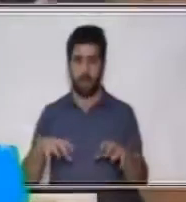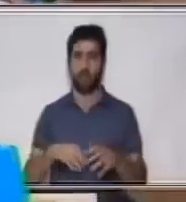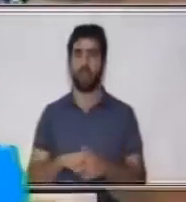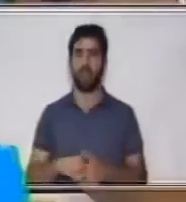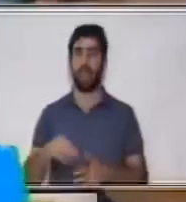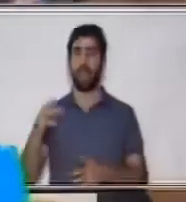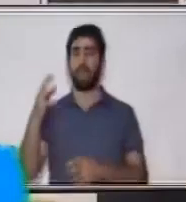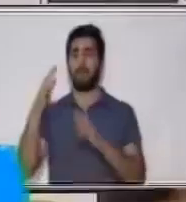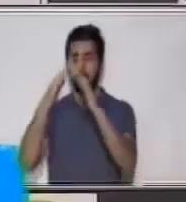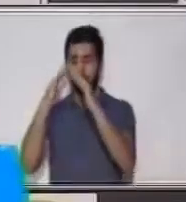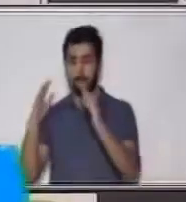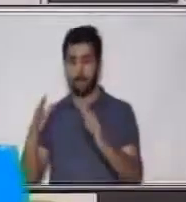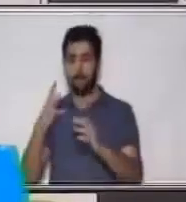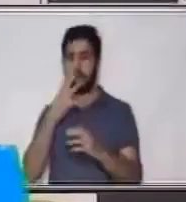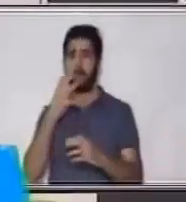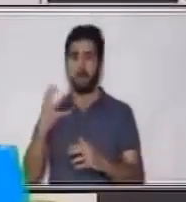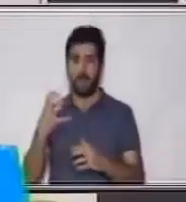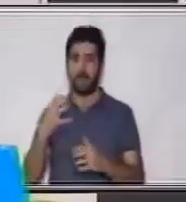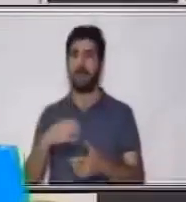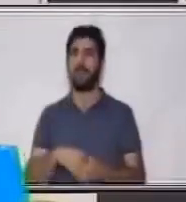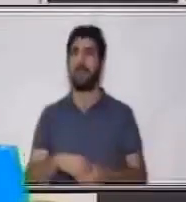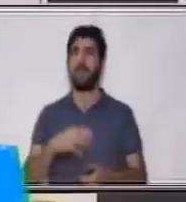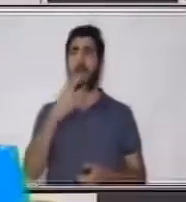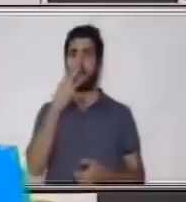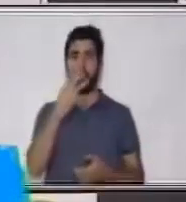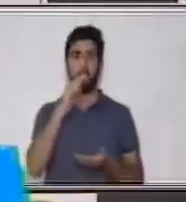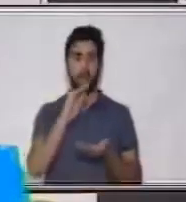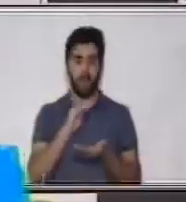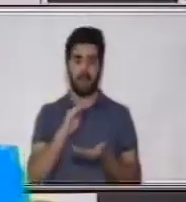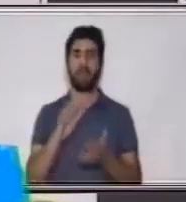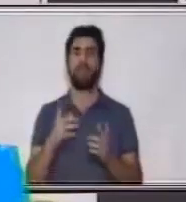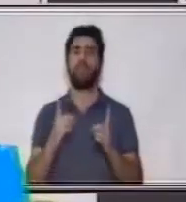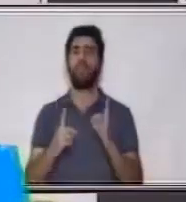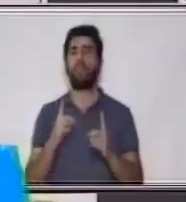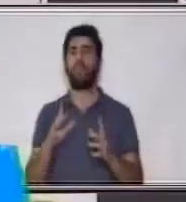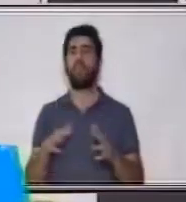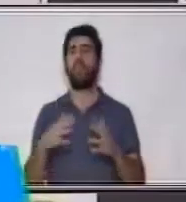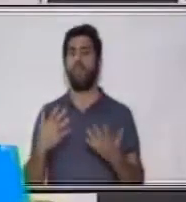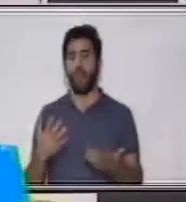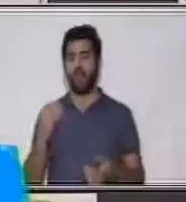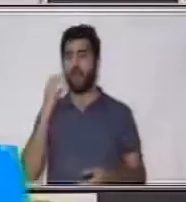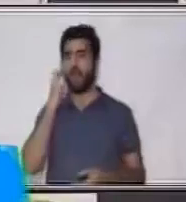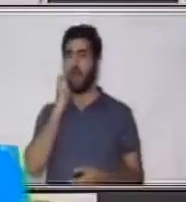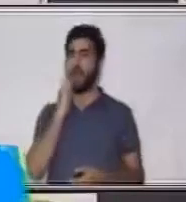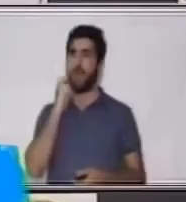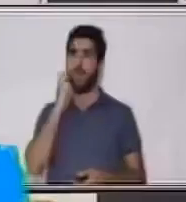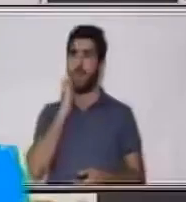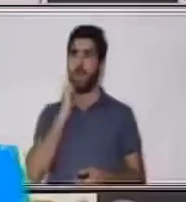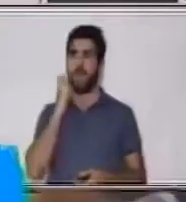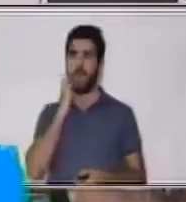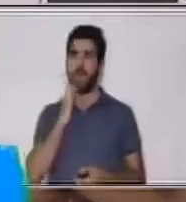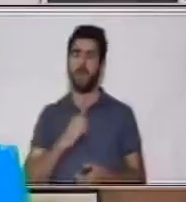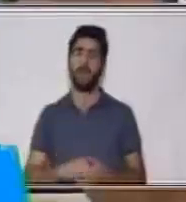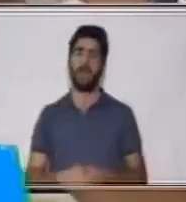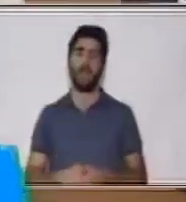panadería, panecillo. ¿Cuál crees que sea la palabra inicial?